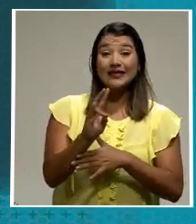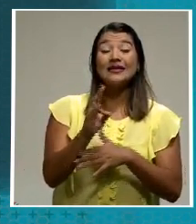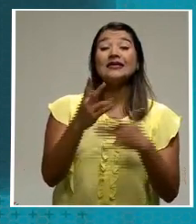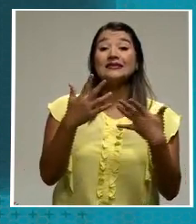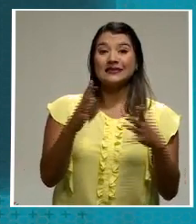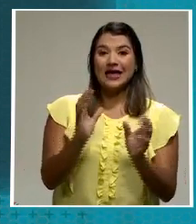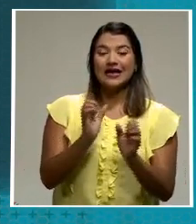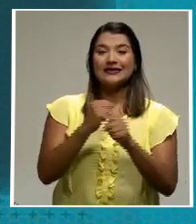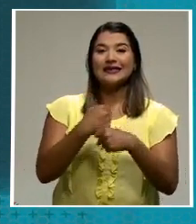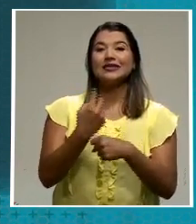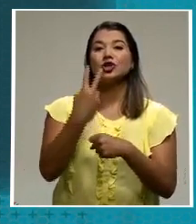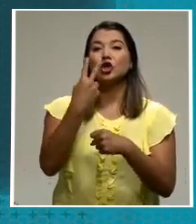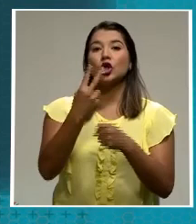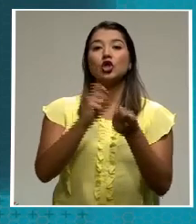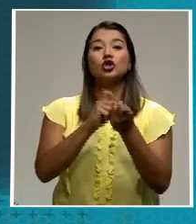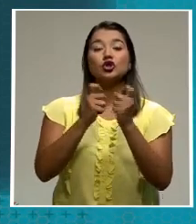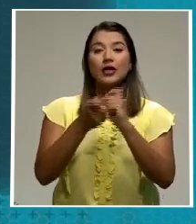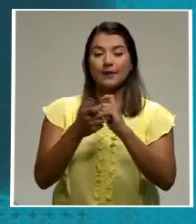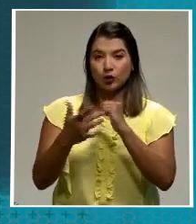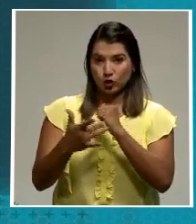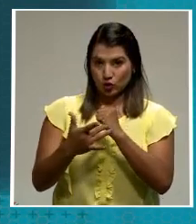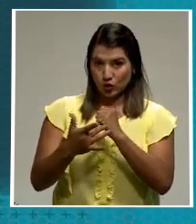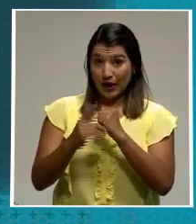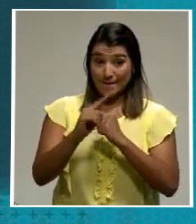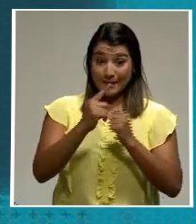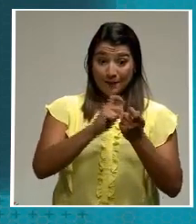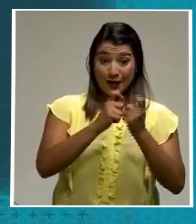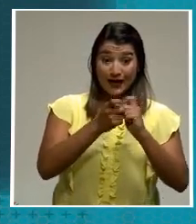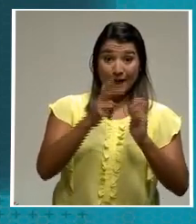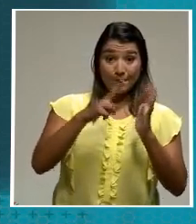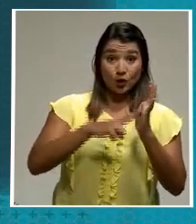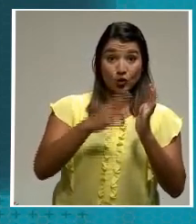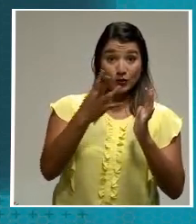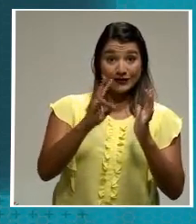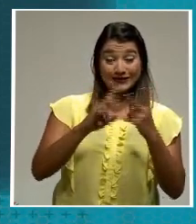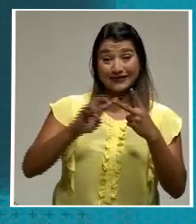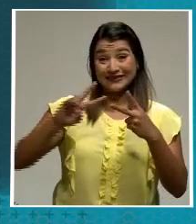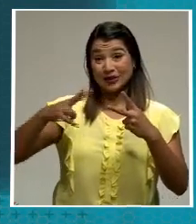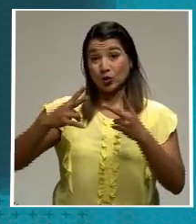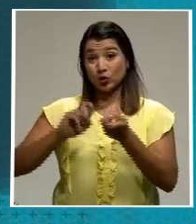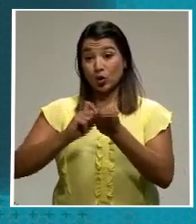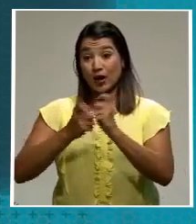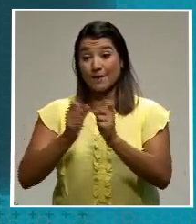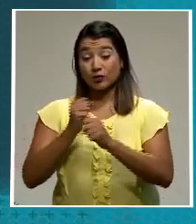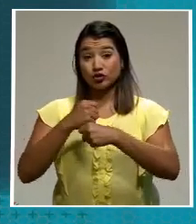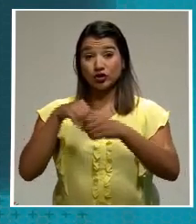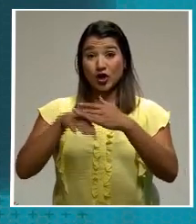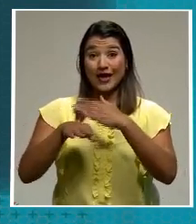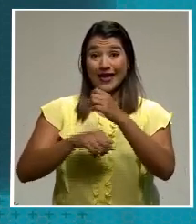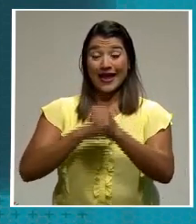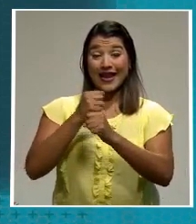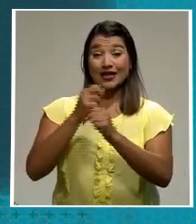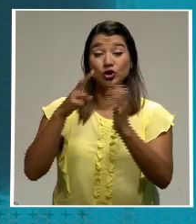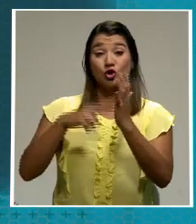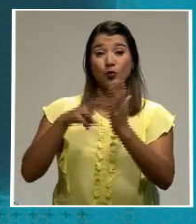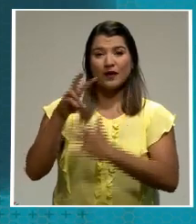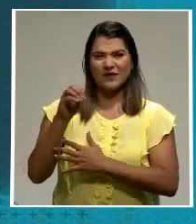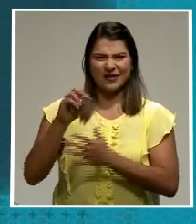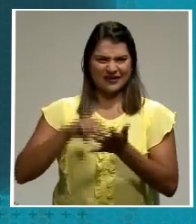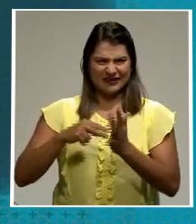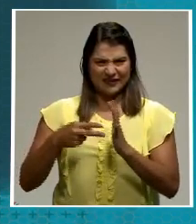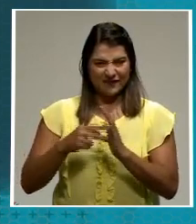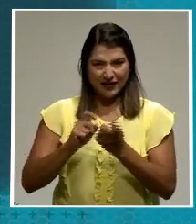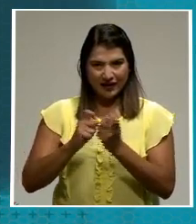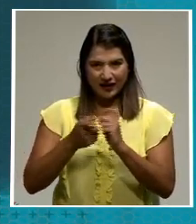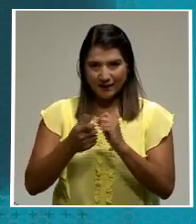cambios de tecnología, el primero en el año 2017 y el segundo en el 2020. Este cambio de tecnología se refiere a